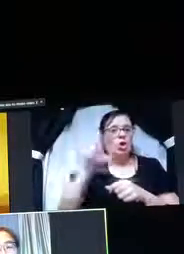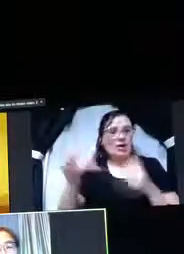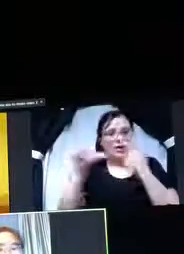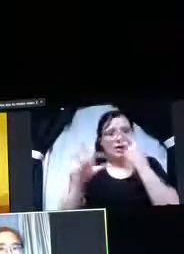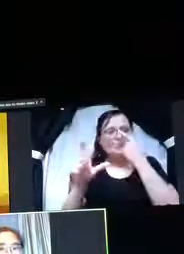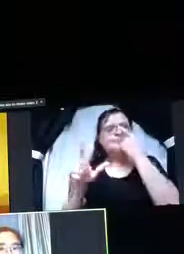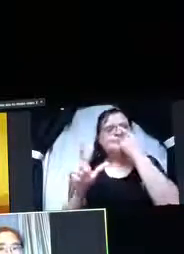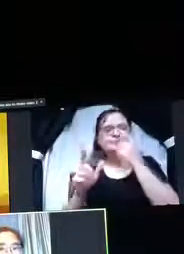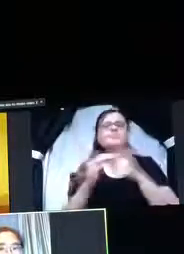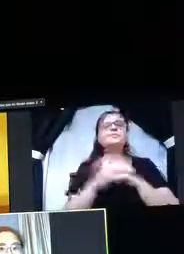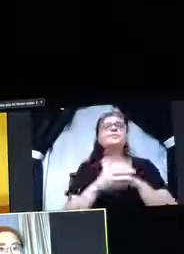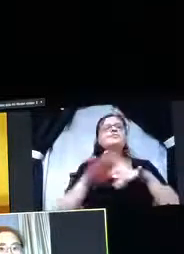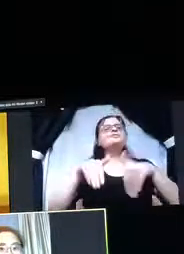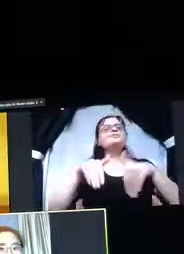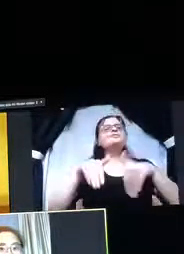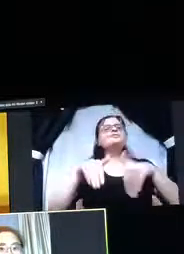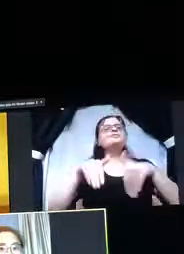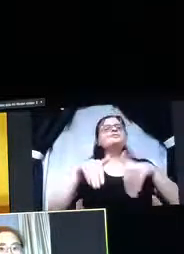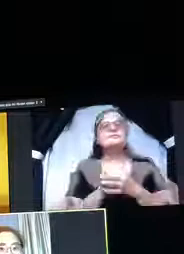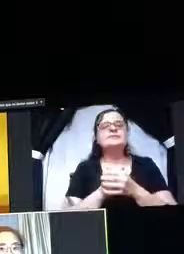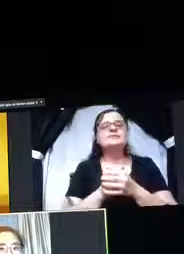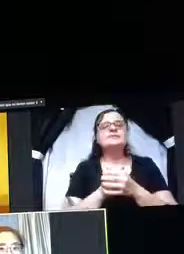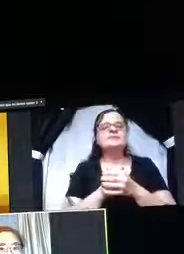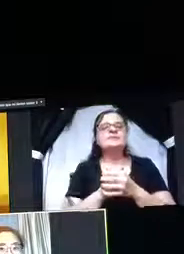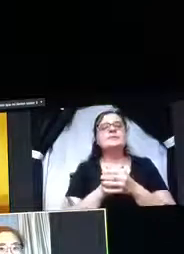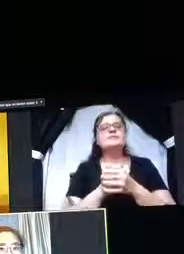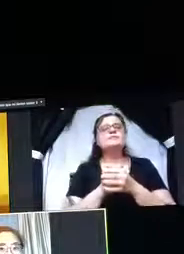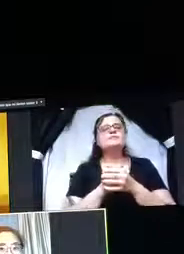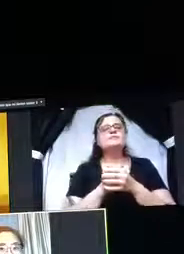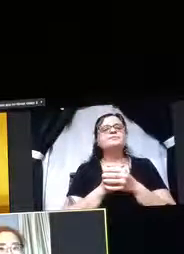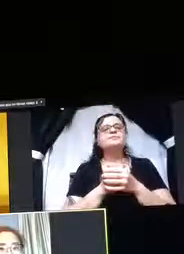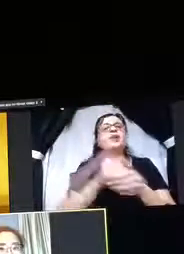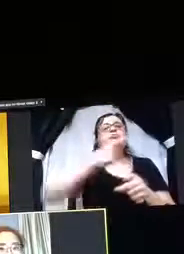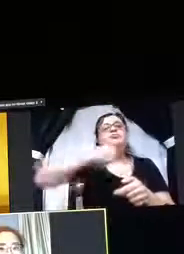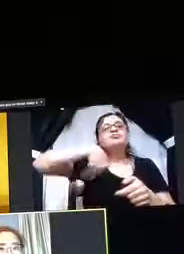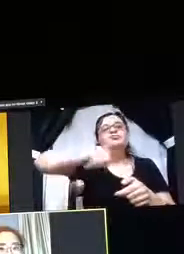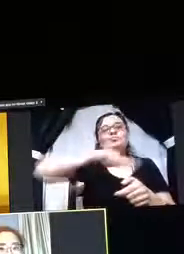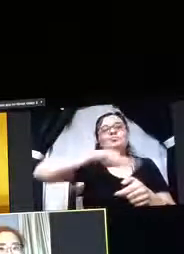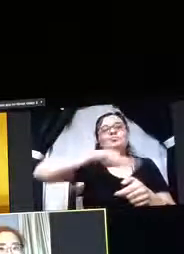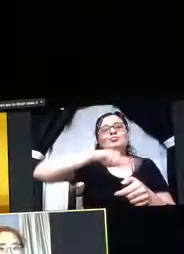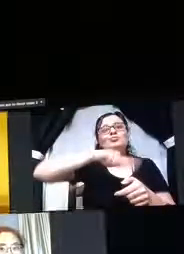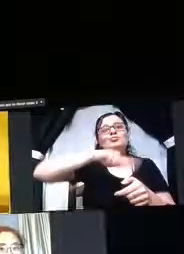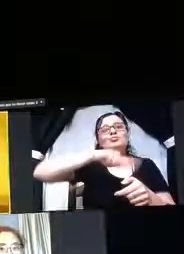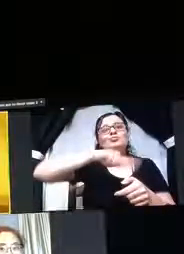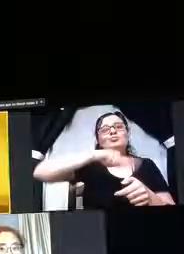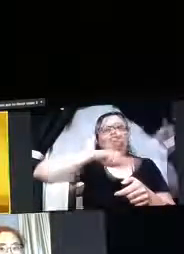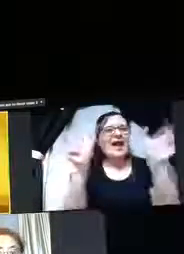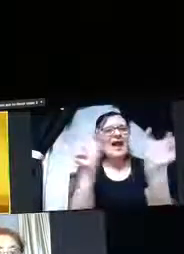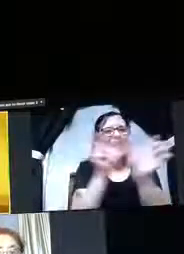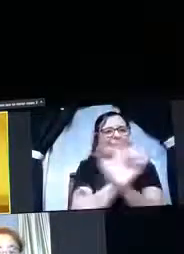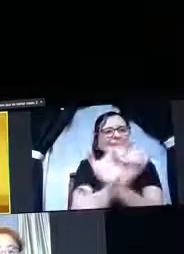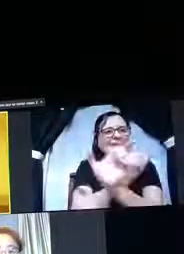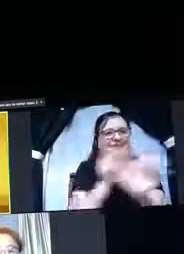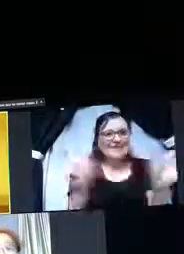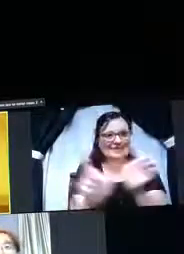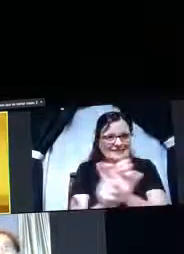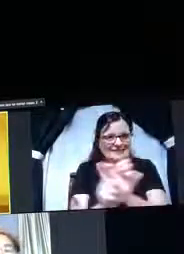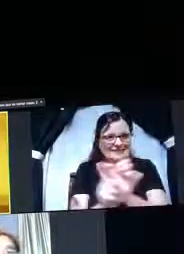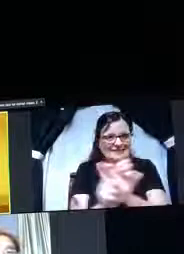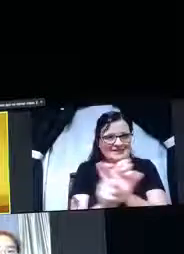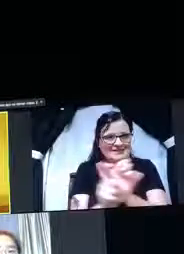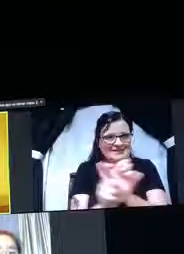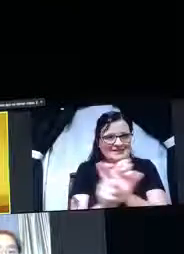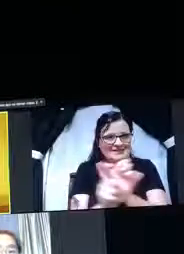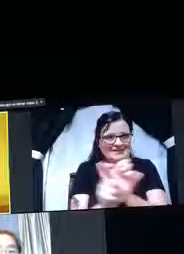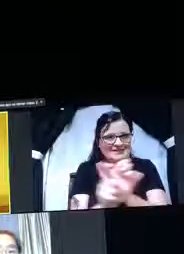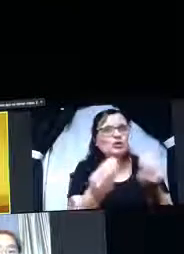el uso, porque en realidad, ¿no? El desglose gramatical es una regla social que armamos para darle nombre a algo. Es una metacognición, ¿no?